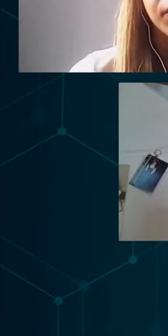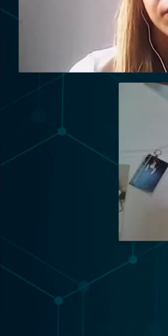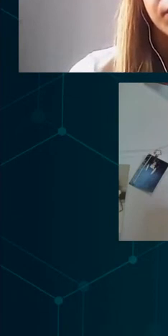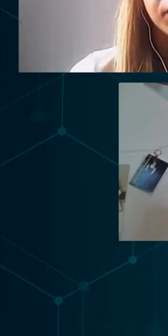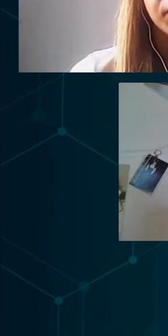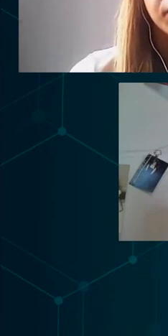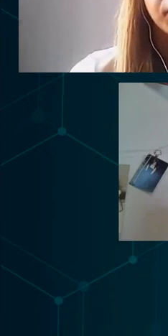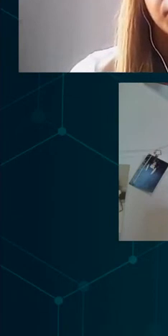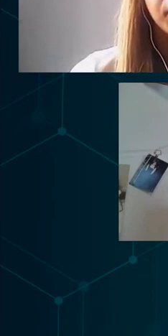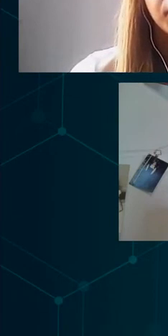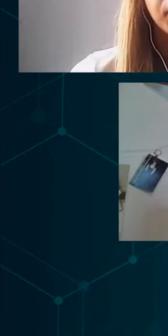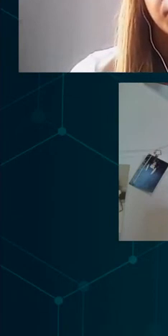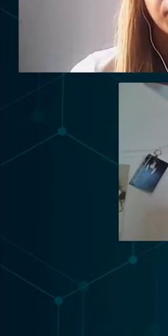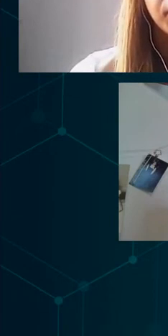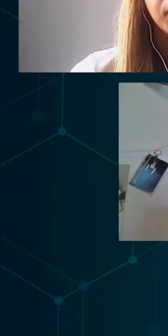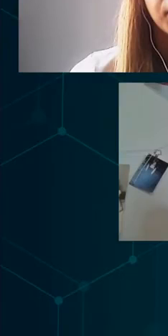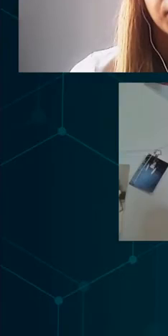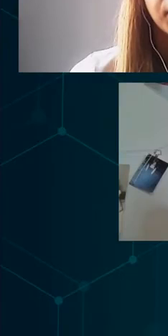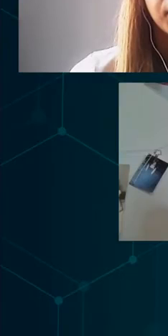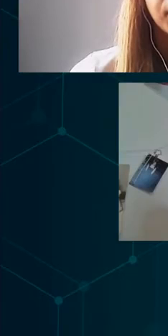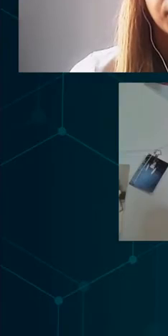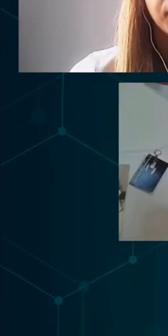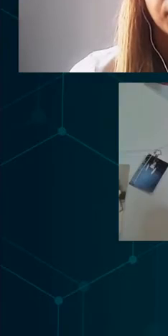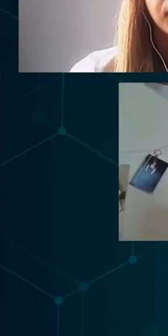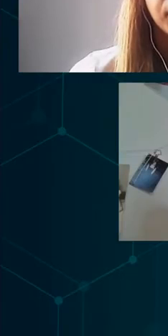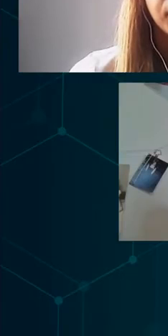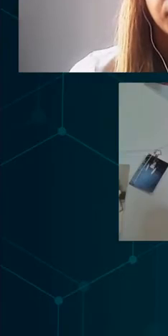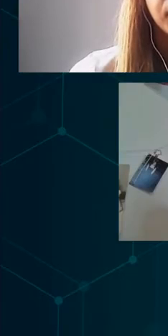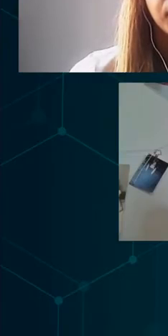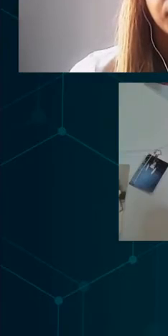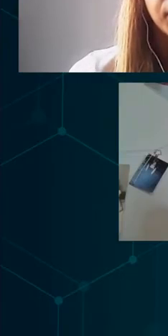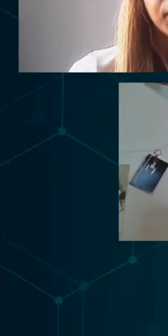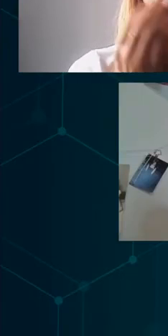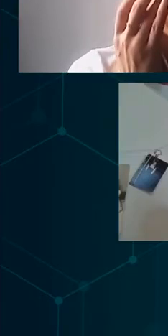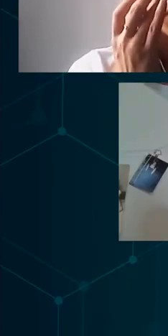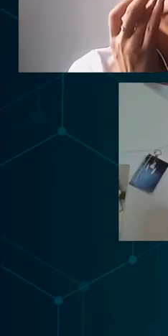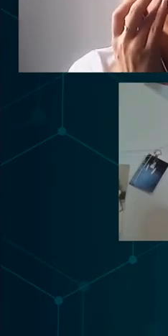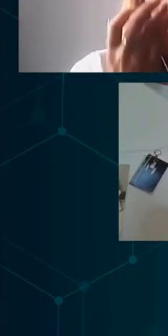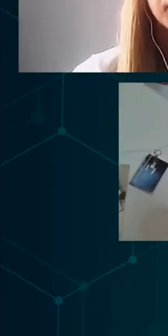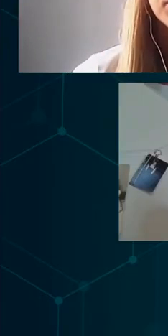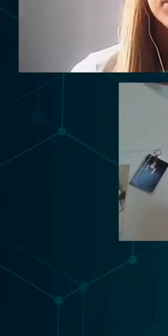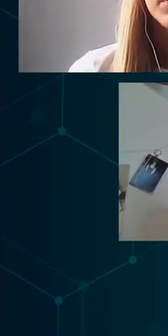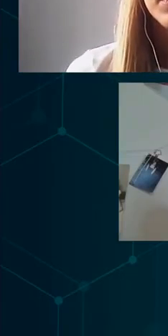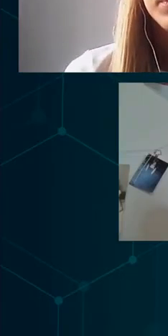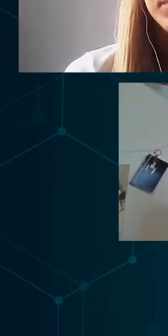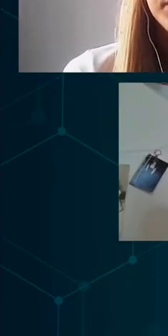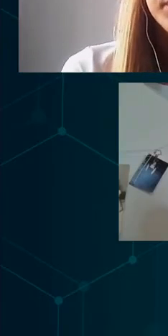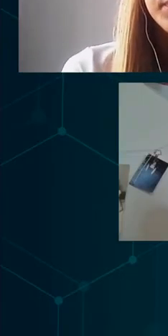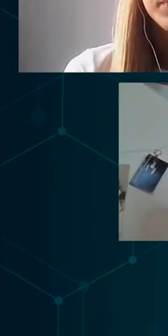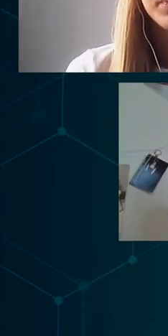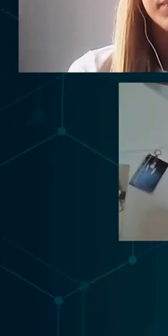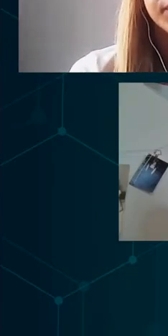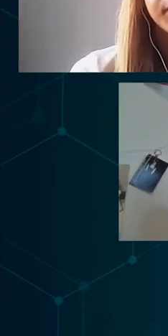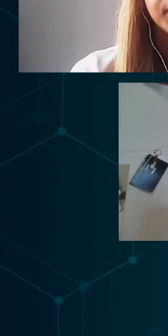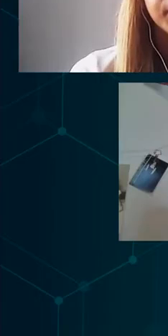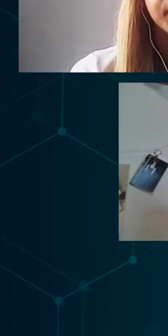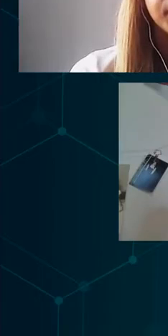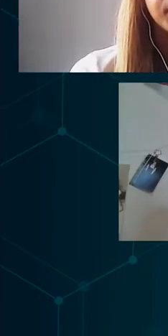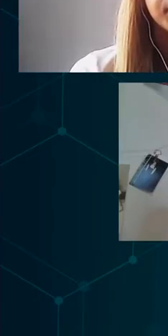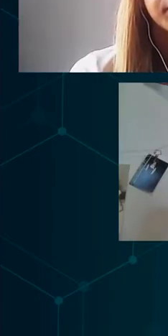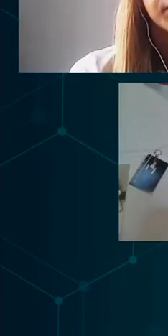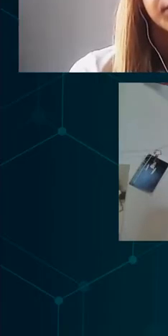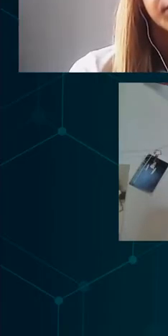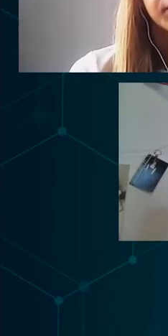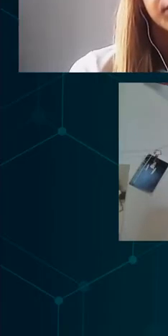Rápidamente, aquí nos estamos adaptando a la situación. A ver si con esto vuelve a dejar. A funcionar.